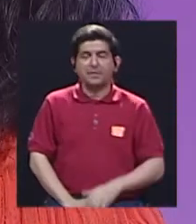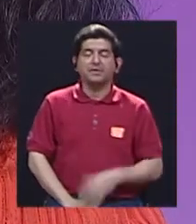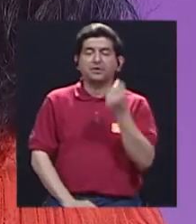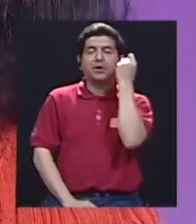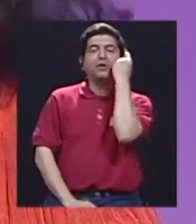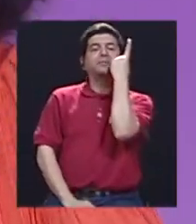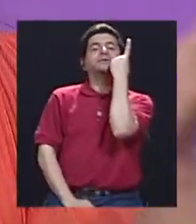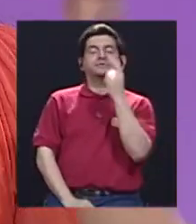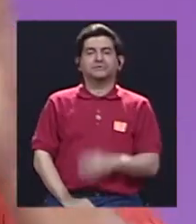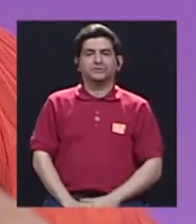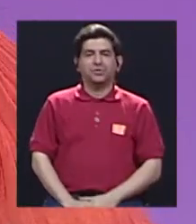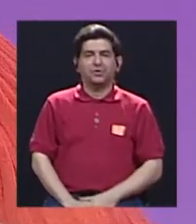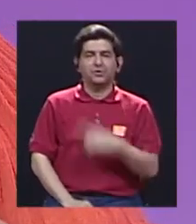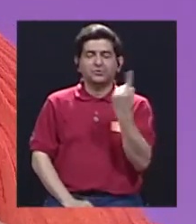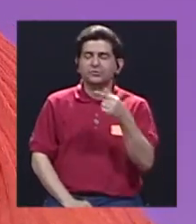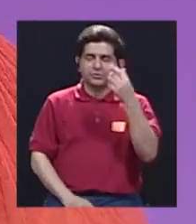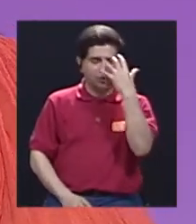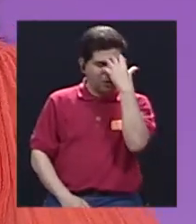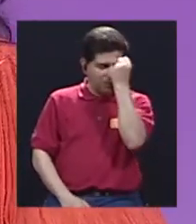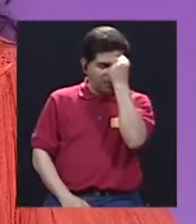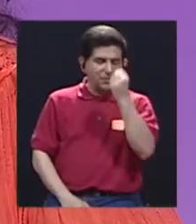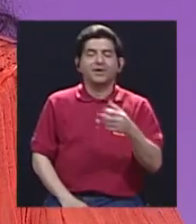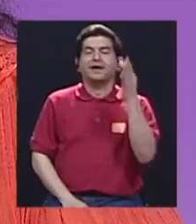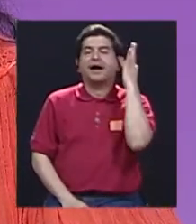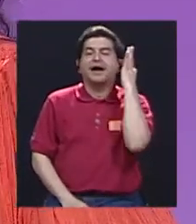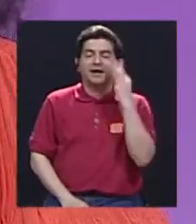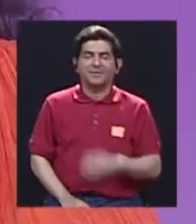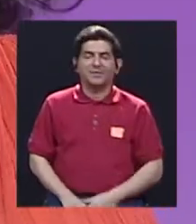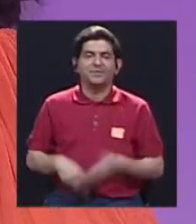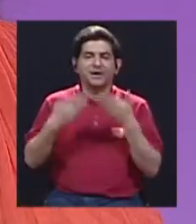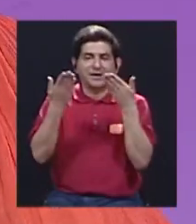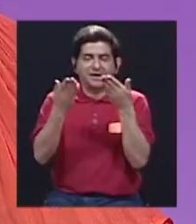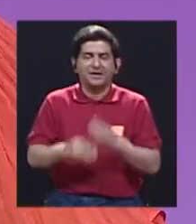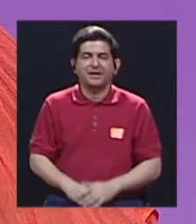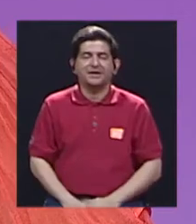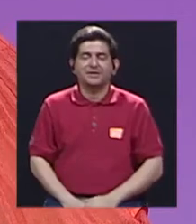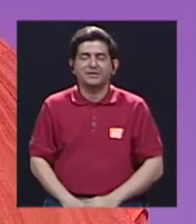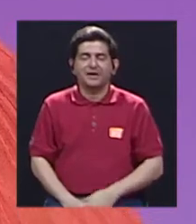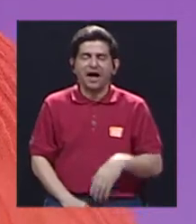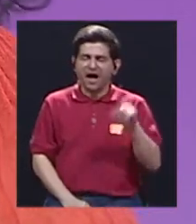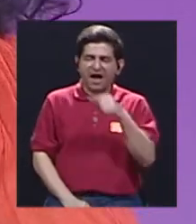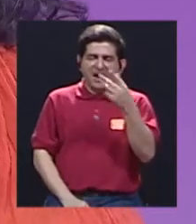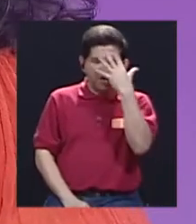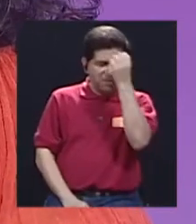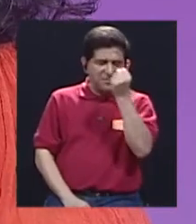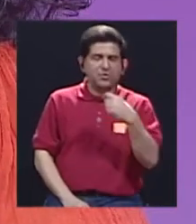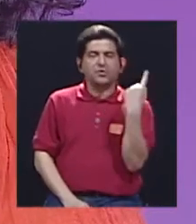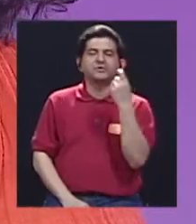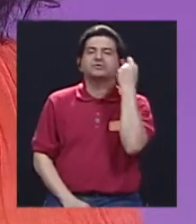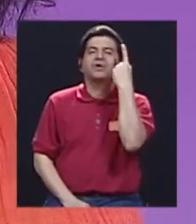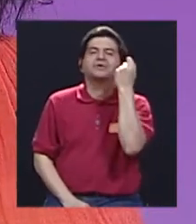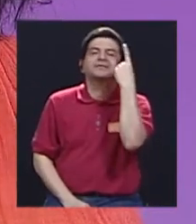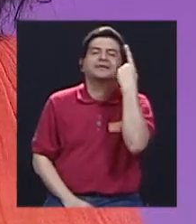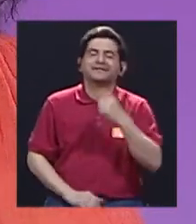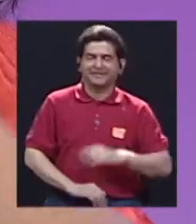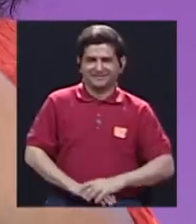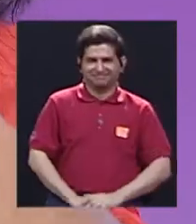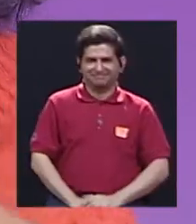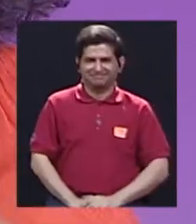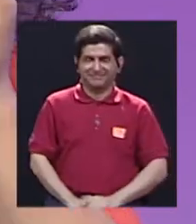entendimiento y le dejó la memoria y a la mujer le quitó la memoria y le dejó el entendimiento